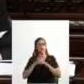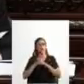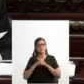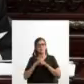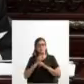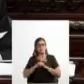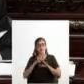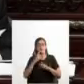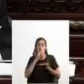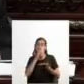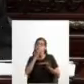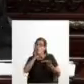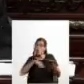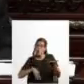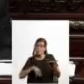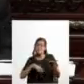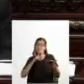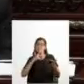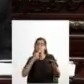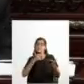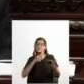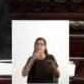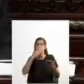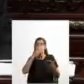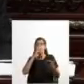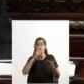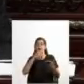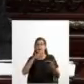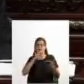Dice un informe en el que incluso citan a Mario Vergara.